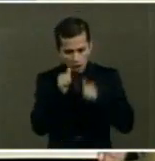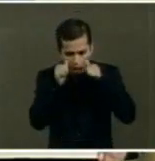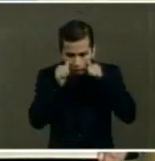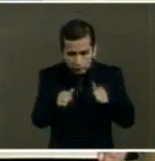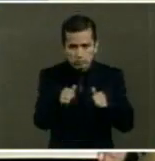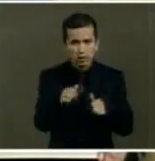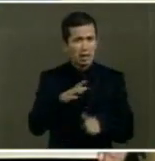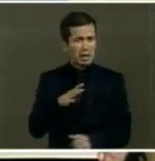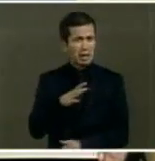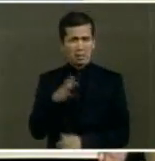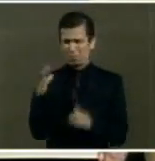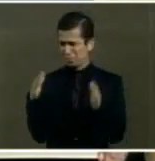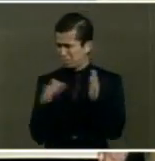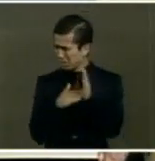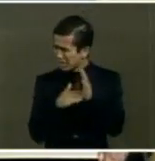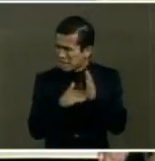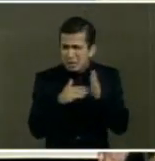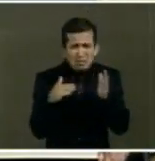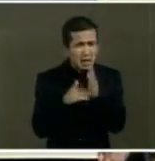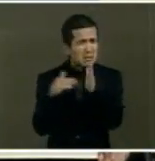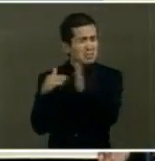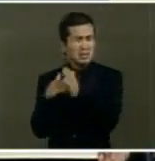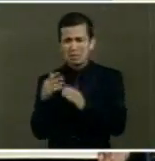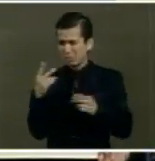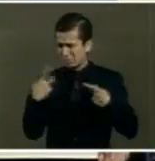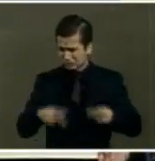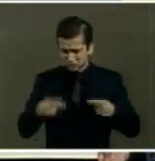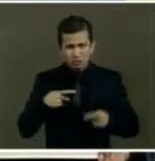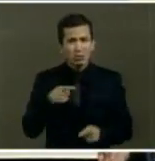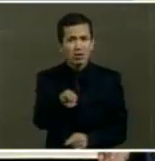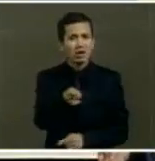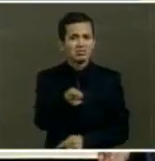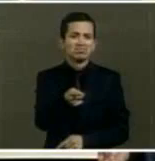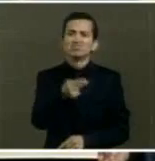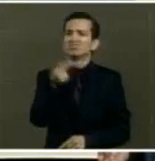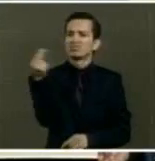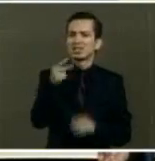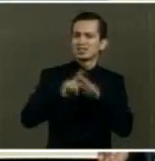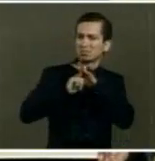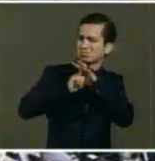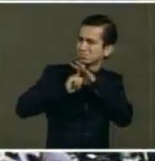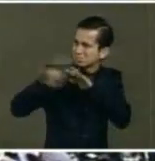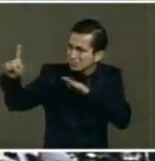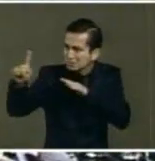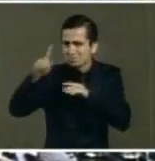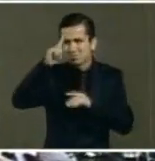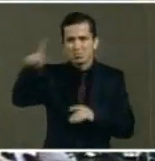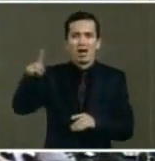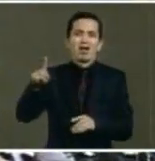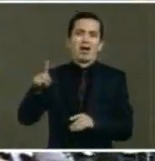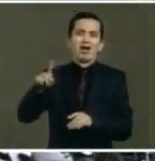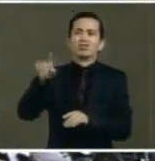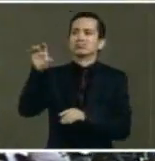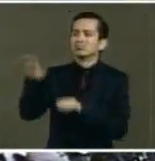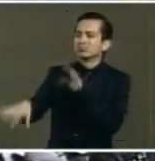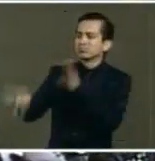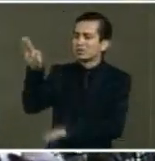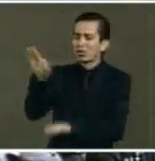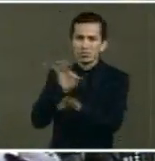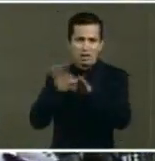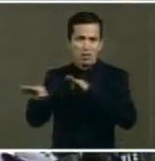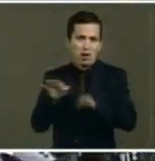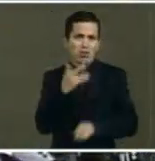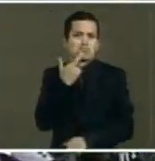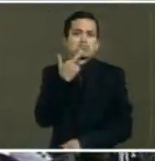miles de personas que se ven en la necesidad de emigrar en busca de trabajo digno. Hay millones de mexicanos que viven en